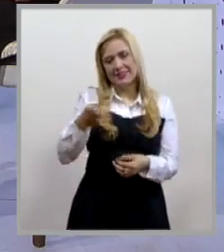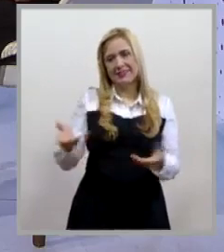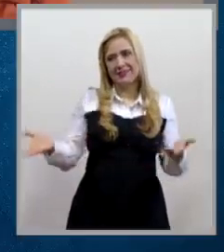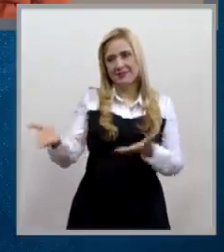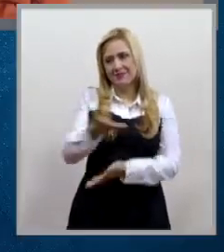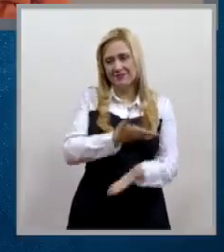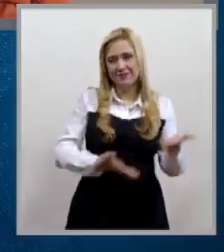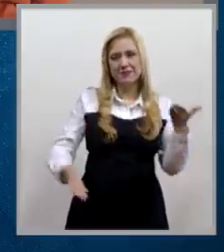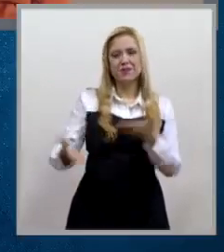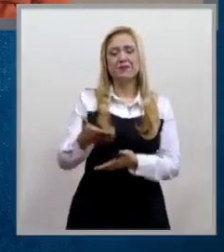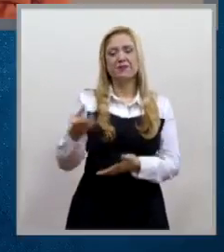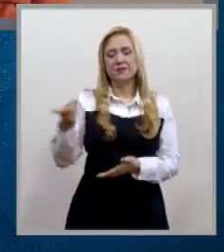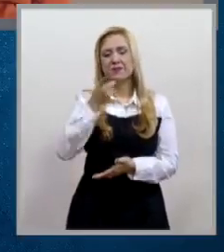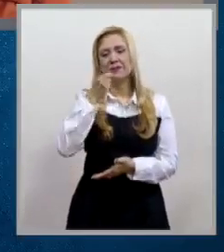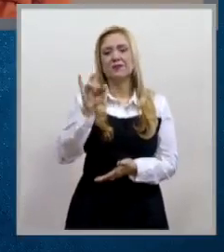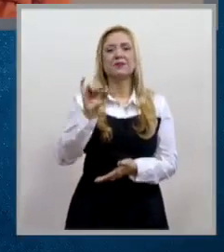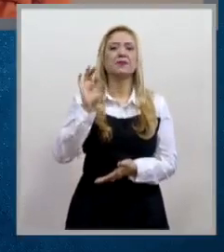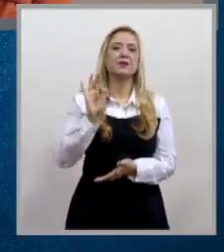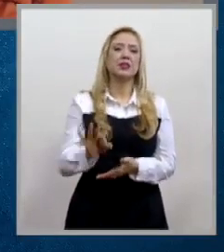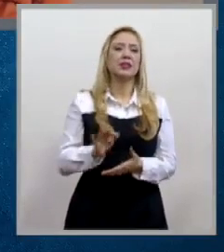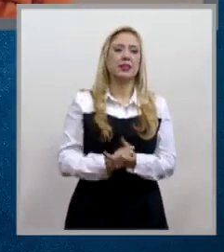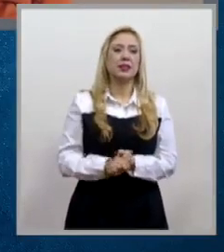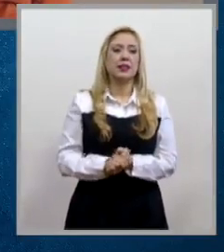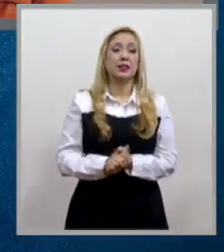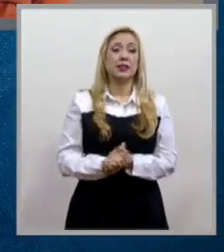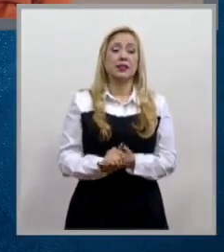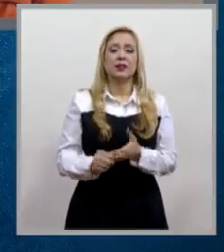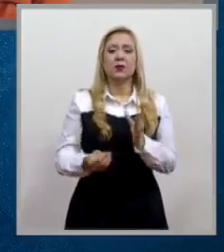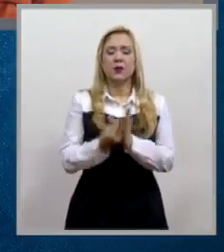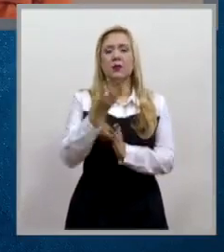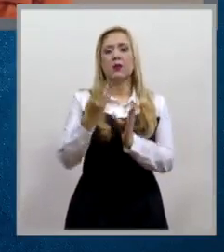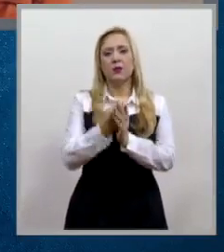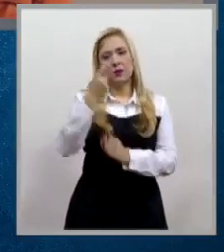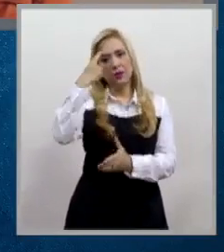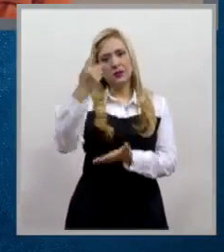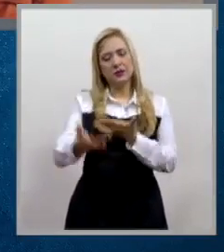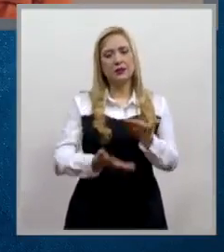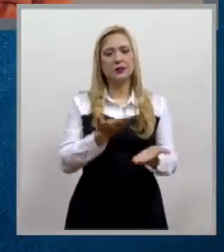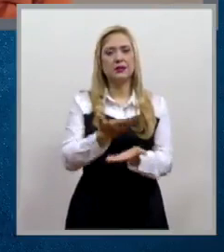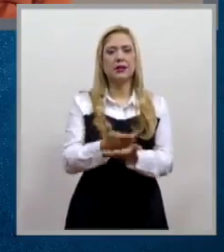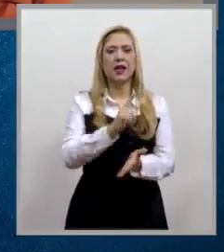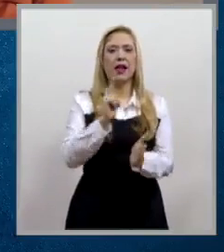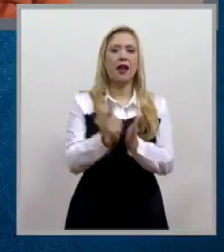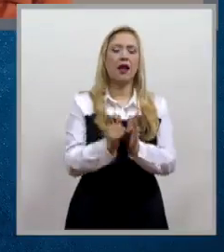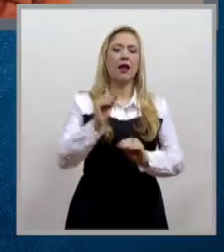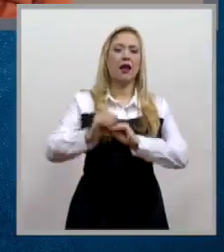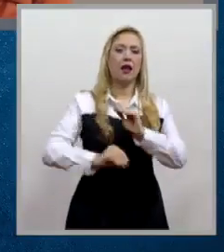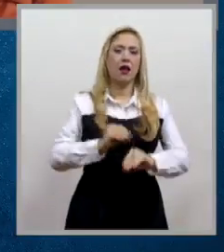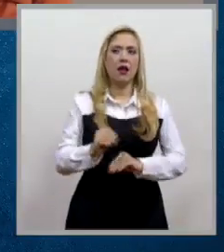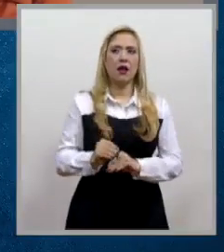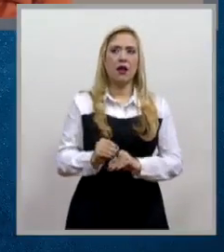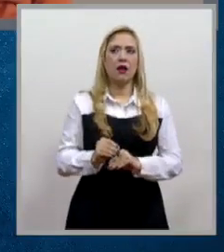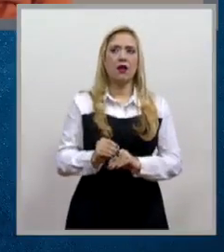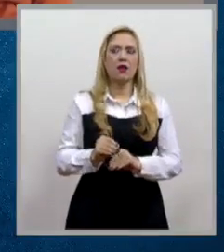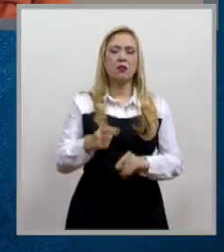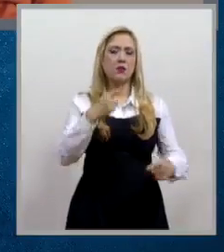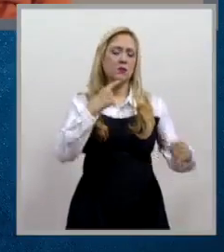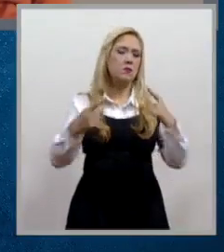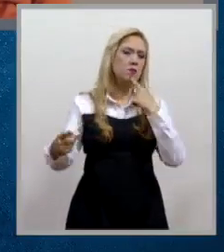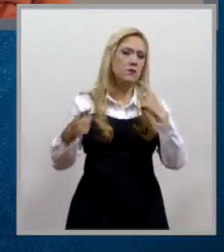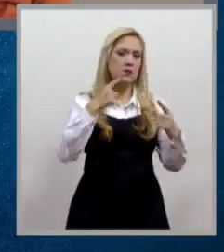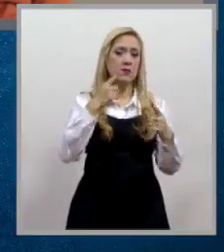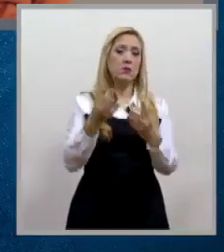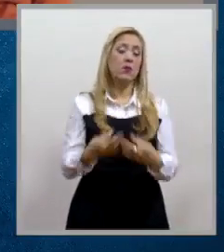al tema. Y como mencionabas también, pues con nuevas iniciativas, nuevos proyectos de ley que han detonado por lo menos una discusión que